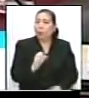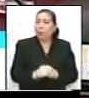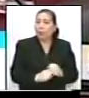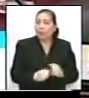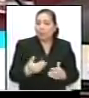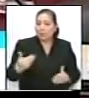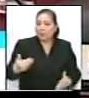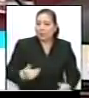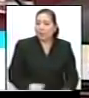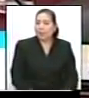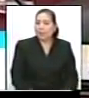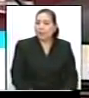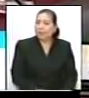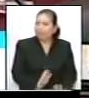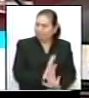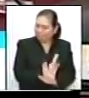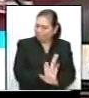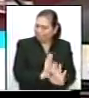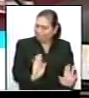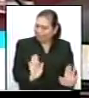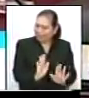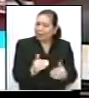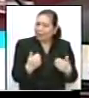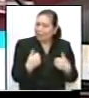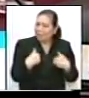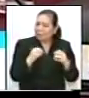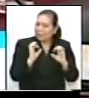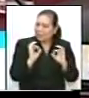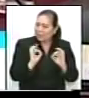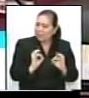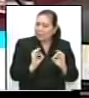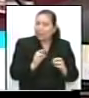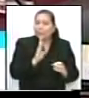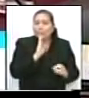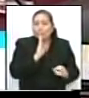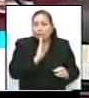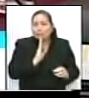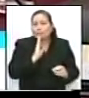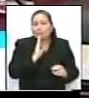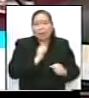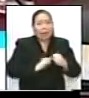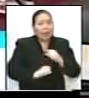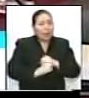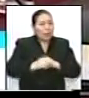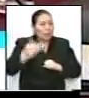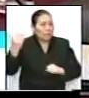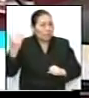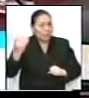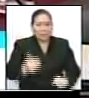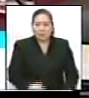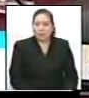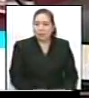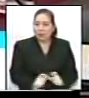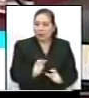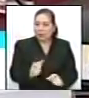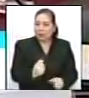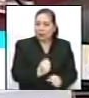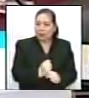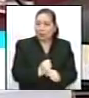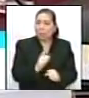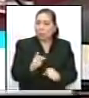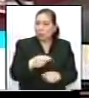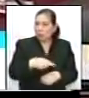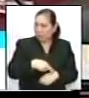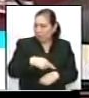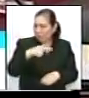atrás. Ya basta, presidenta, que tengamos que estar aguantando desde el año pasado. Es una congresista que trabaja por su